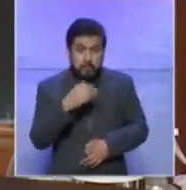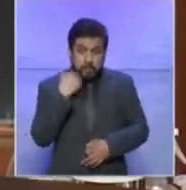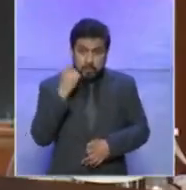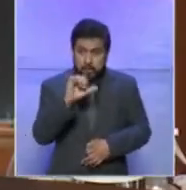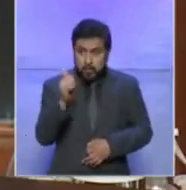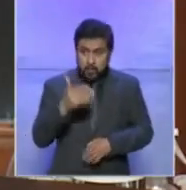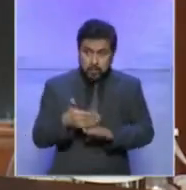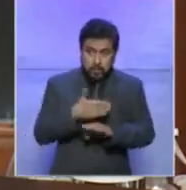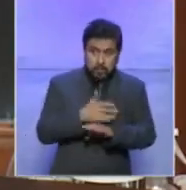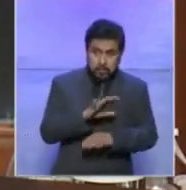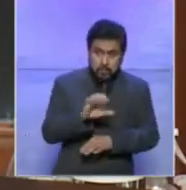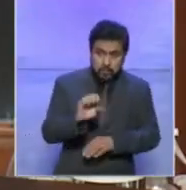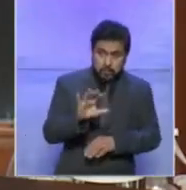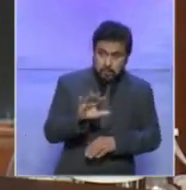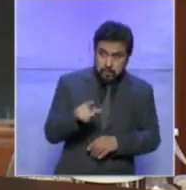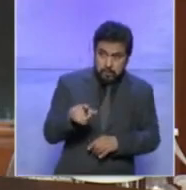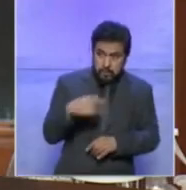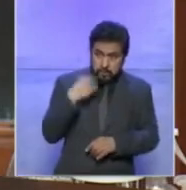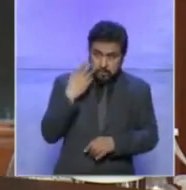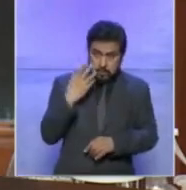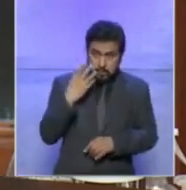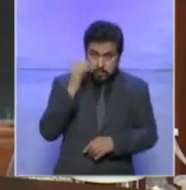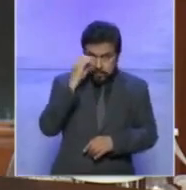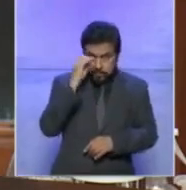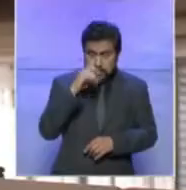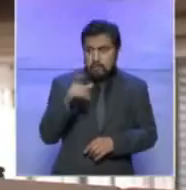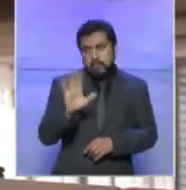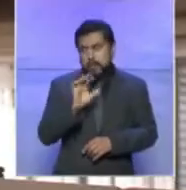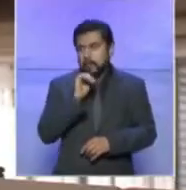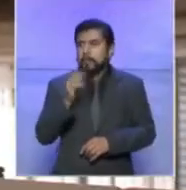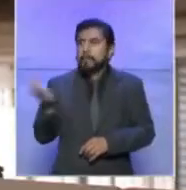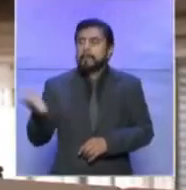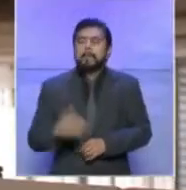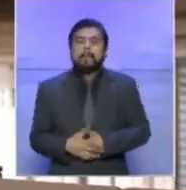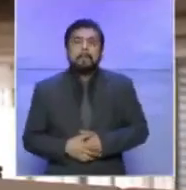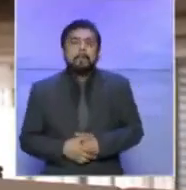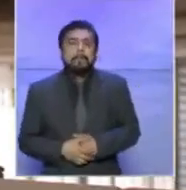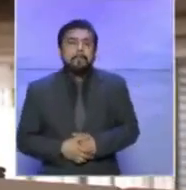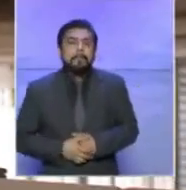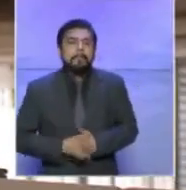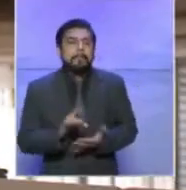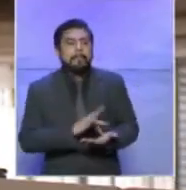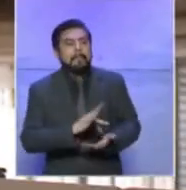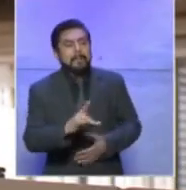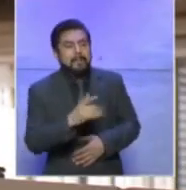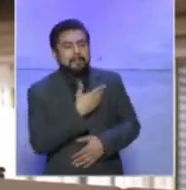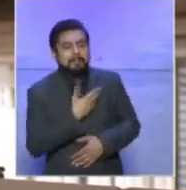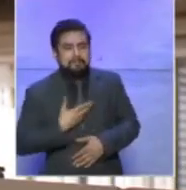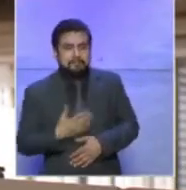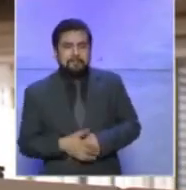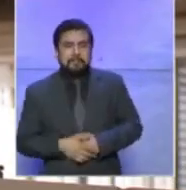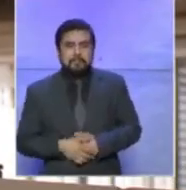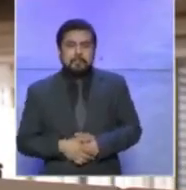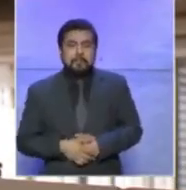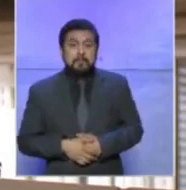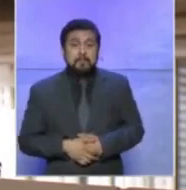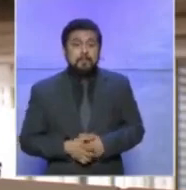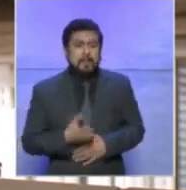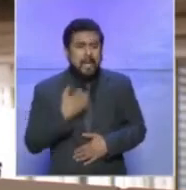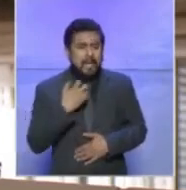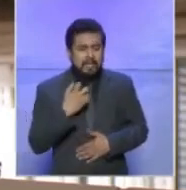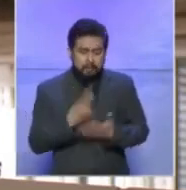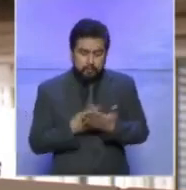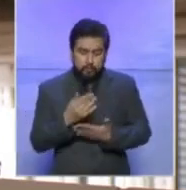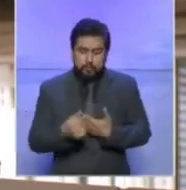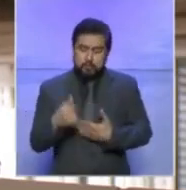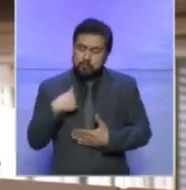ciudadanía 565 de este año. Adelante, magistrado. Gracias, presidente. El proyecto que pongo a